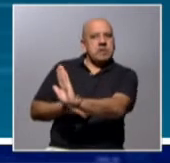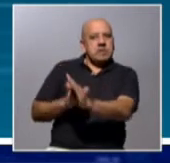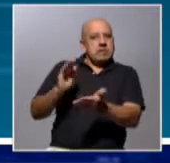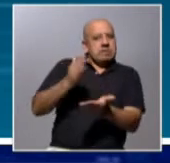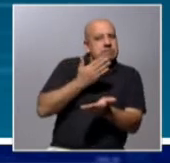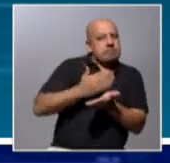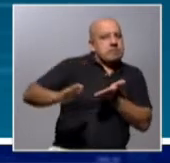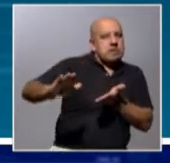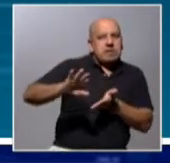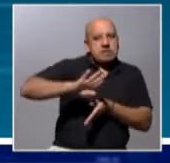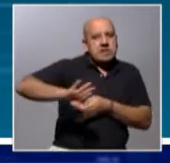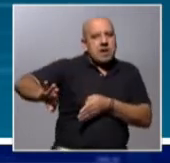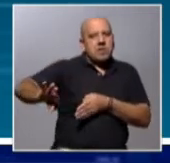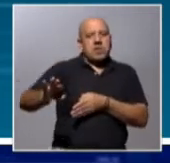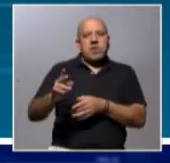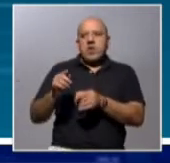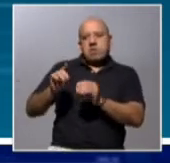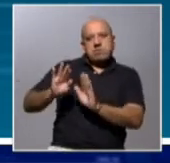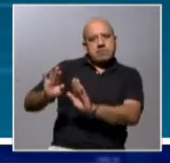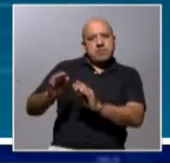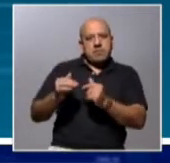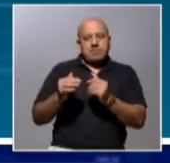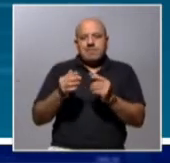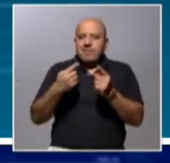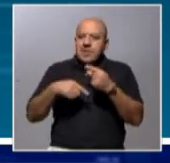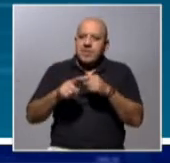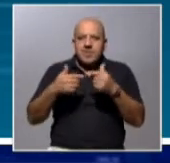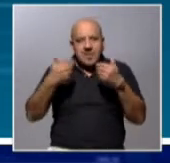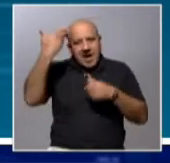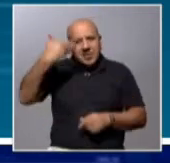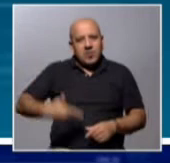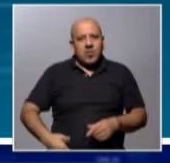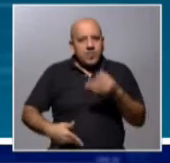señalarlo. O de tener algún tipo de conducta que no es del todo